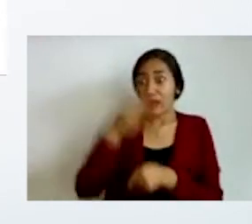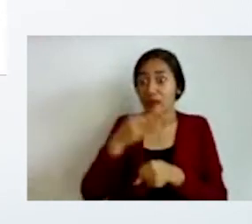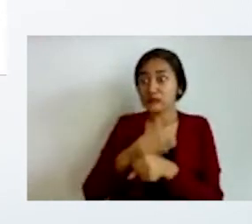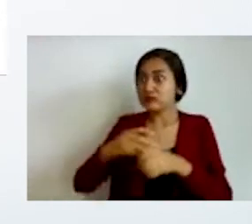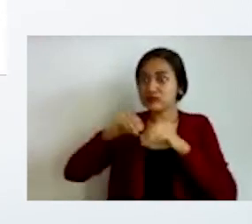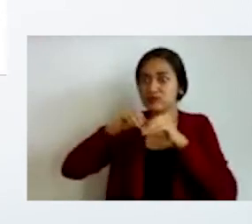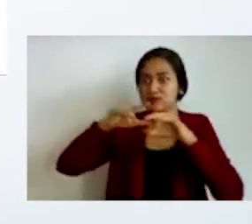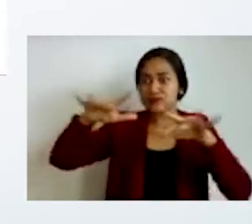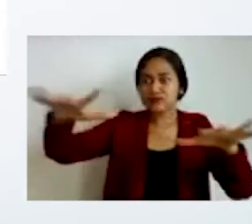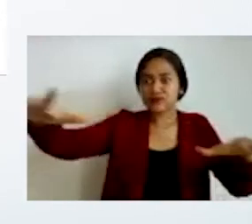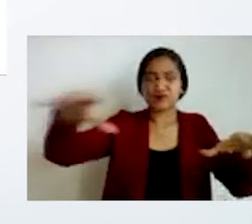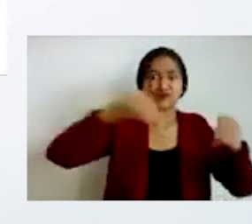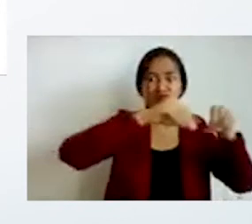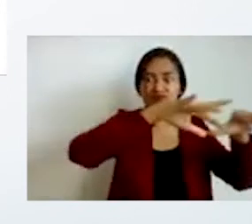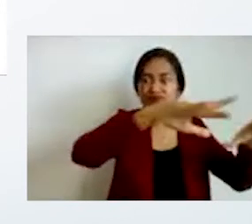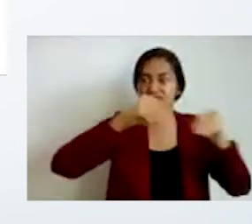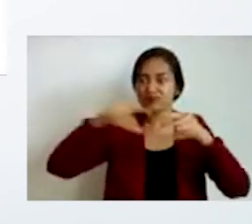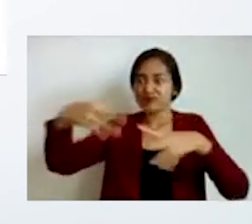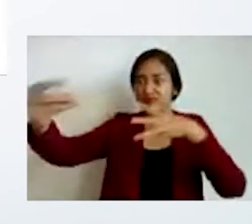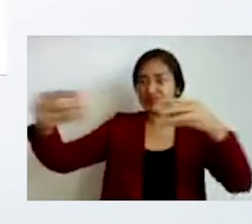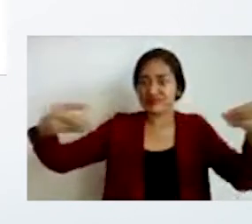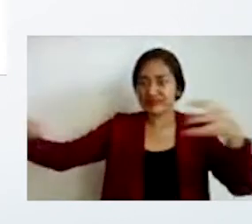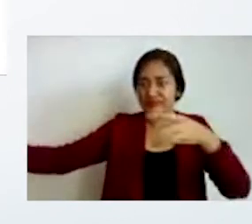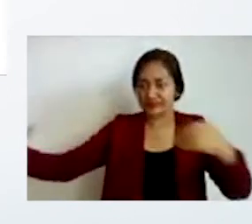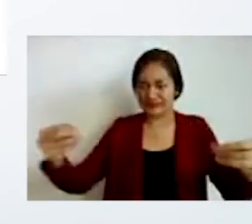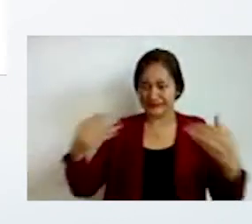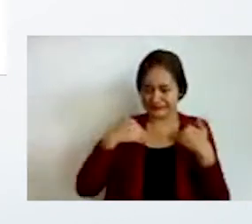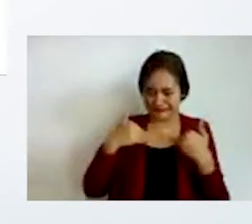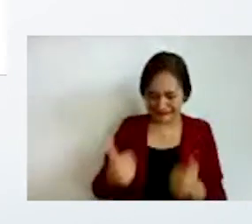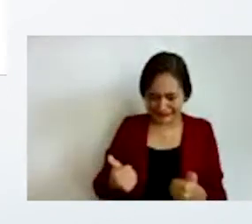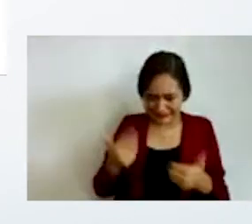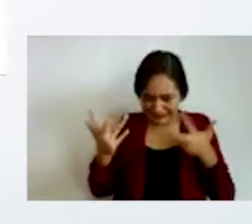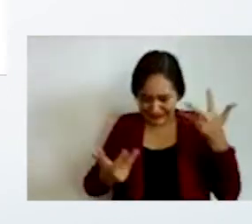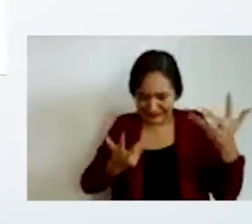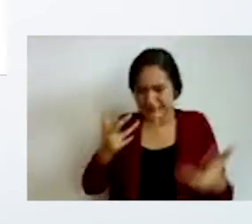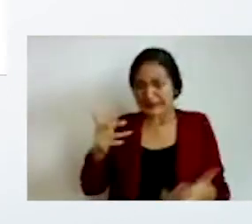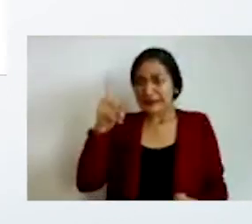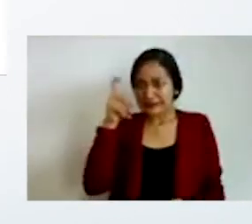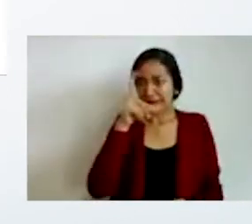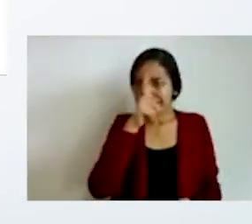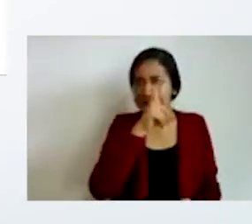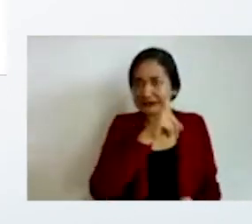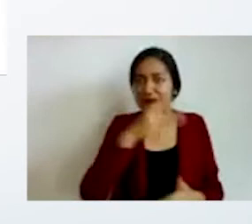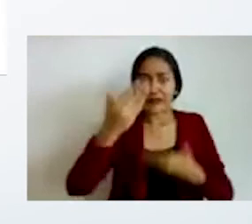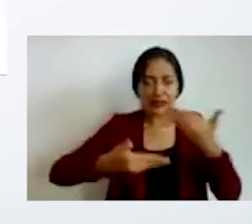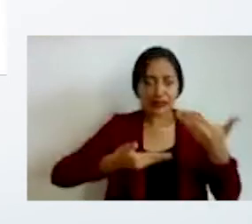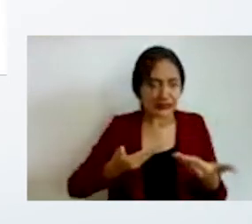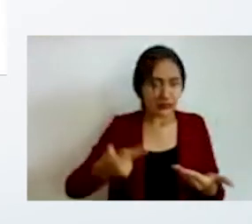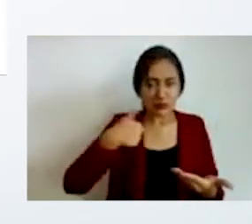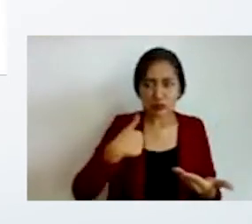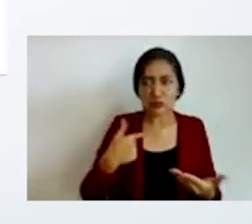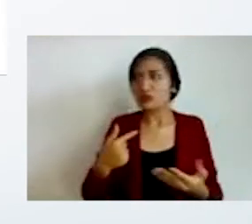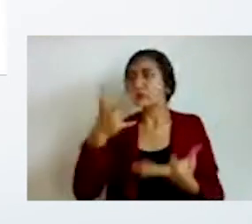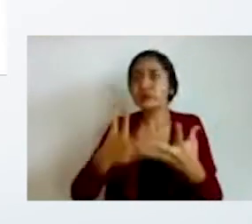virus nos ha llevado a tener una situación en el mundo que